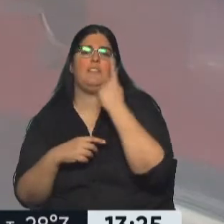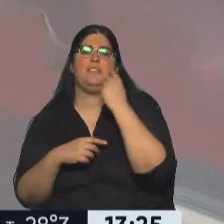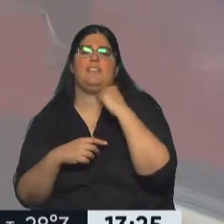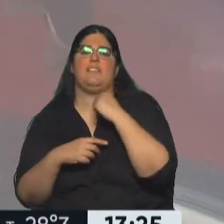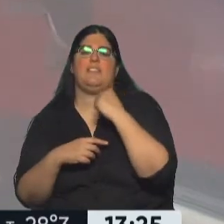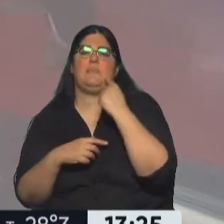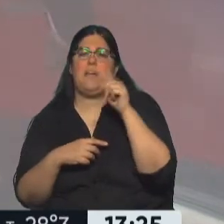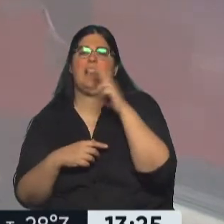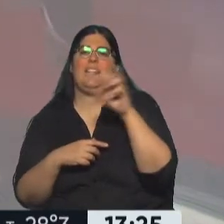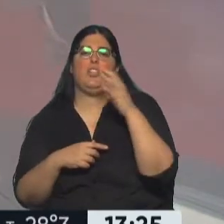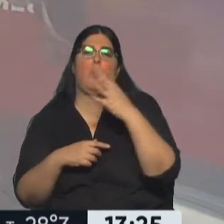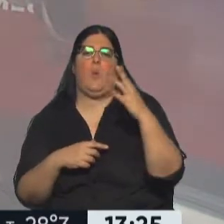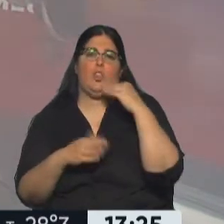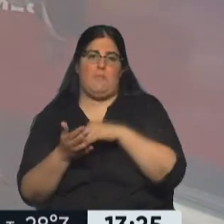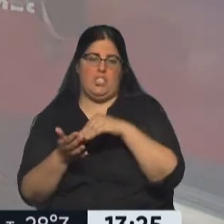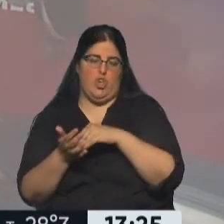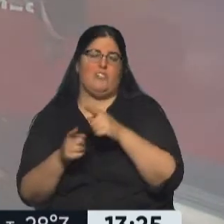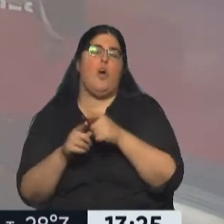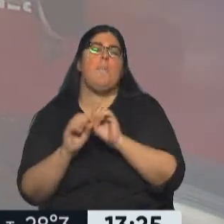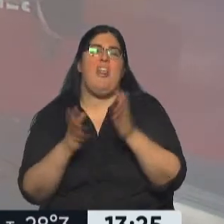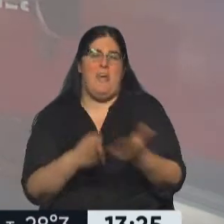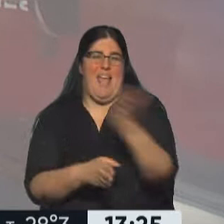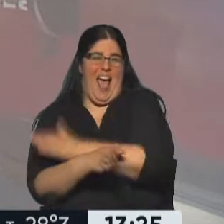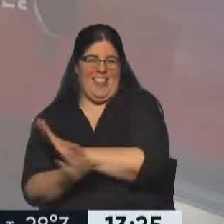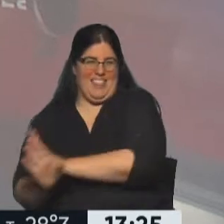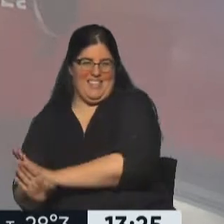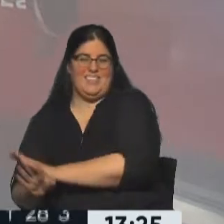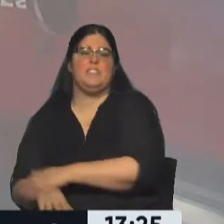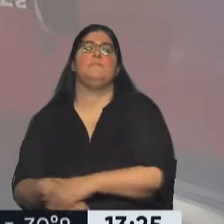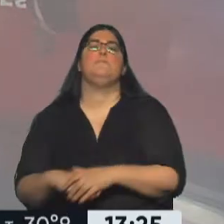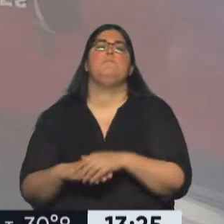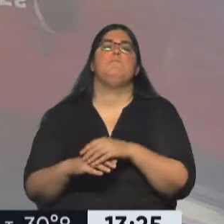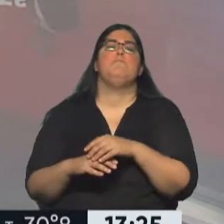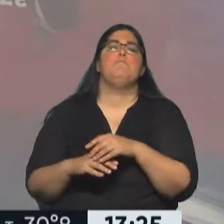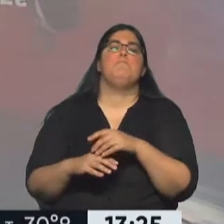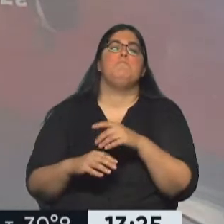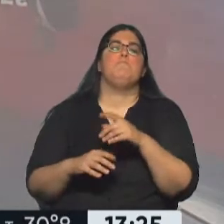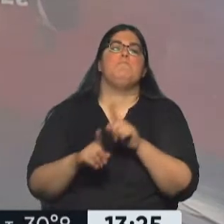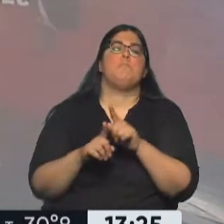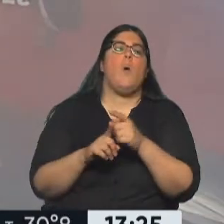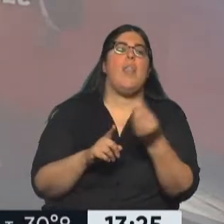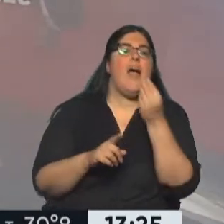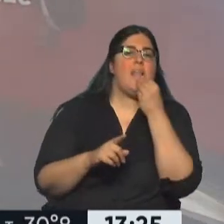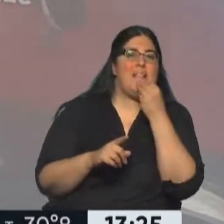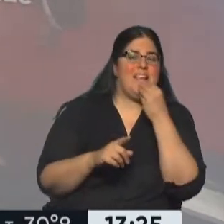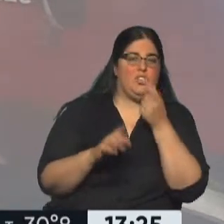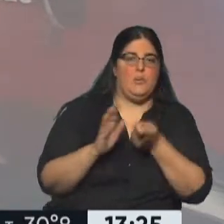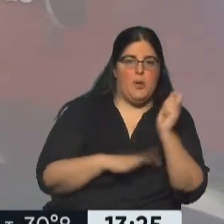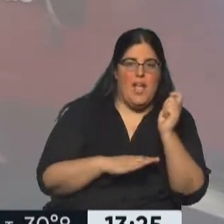que mantenían viva la economía cubana antes de la pandemia. Acá tenemos a los egresos, importaciones de alimentos